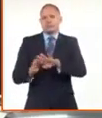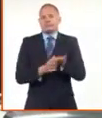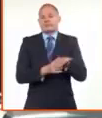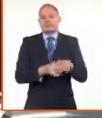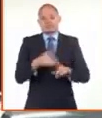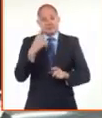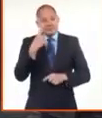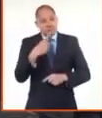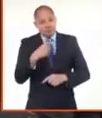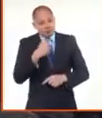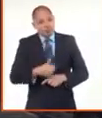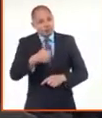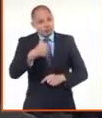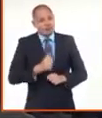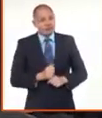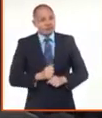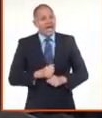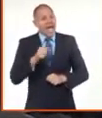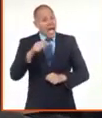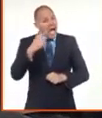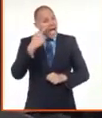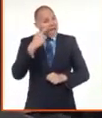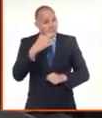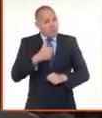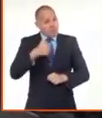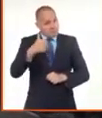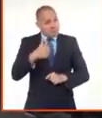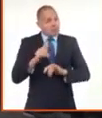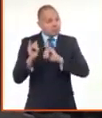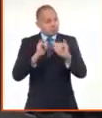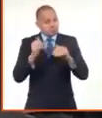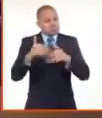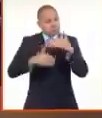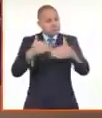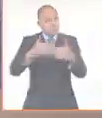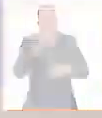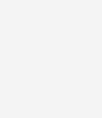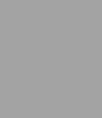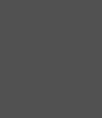muchas oportunidades y retos. Para La Mesa Redonda, un reporte de Ana Álvarez Guerrero.